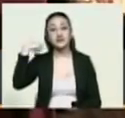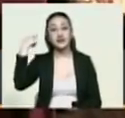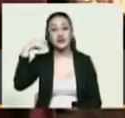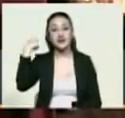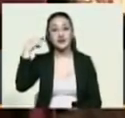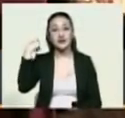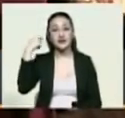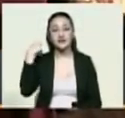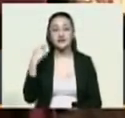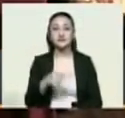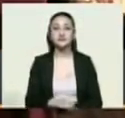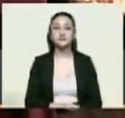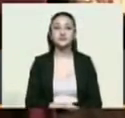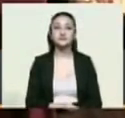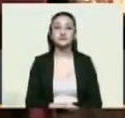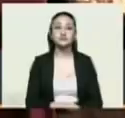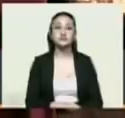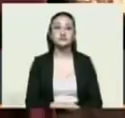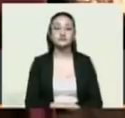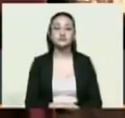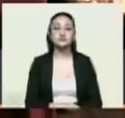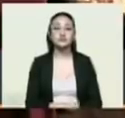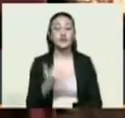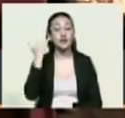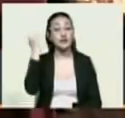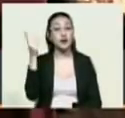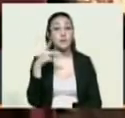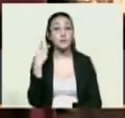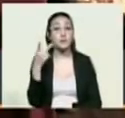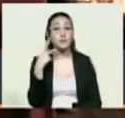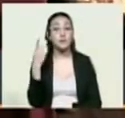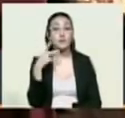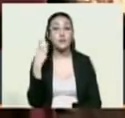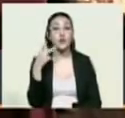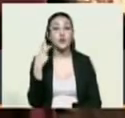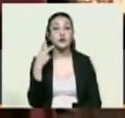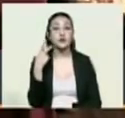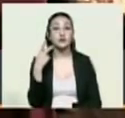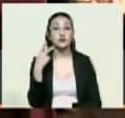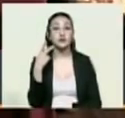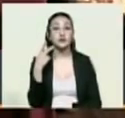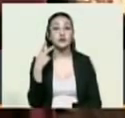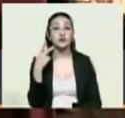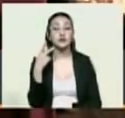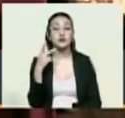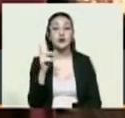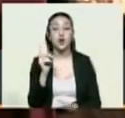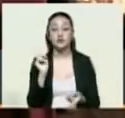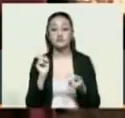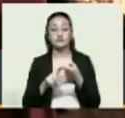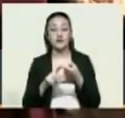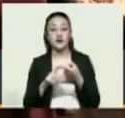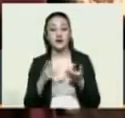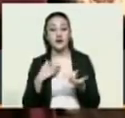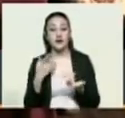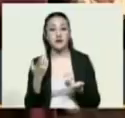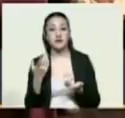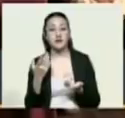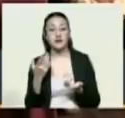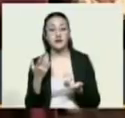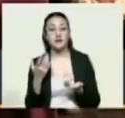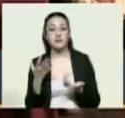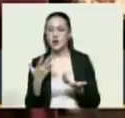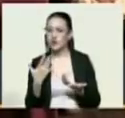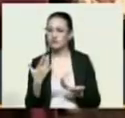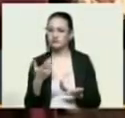venezolana. Por cierto, un hombre cuyas ideas políticas no necesariamente tienen que ser coincidentes con las mías, pero que se ganó en